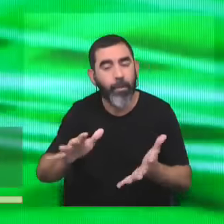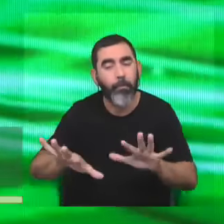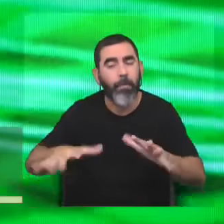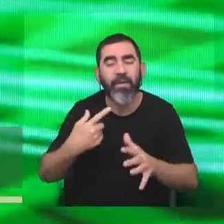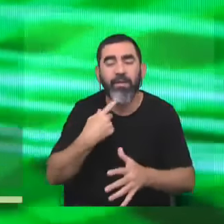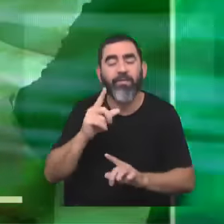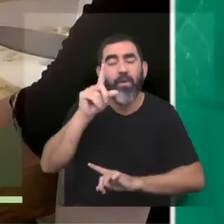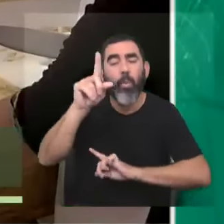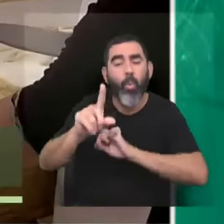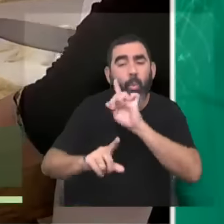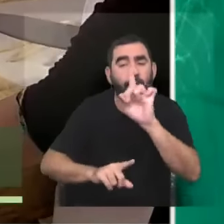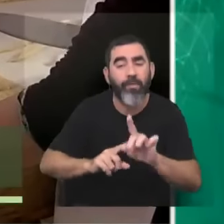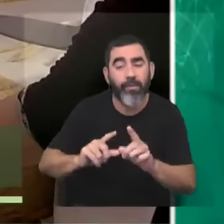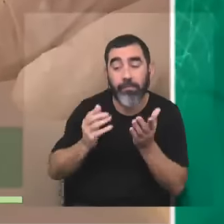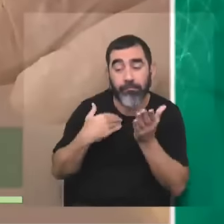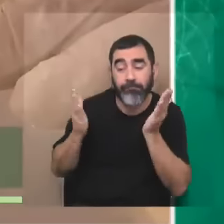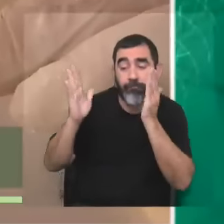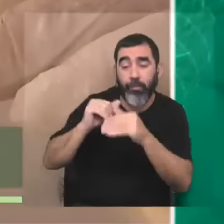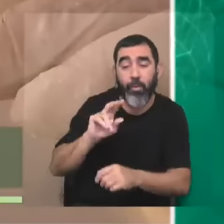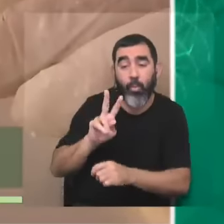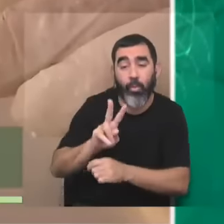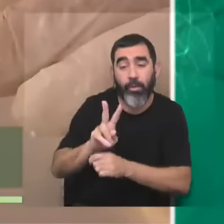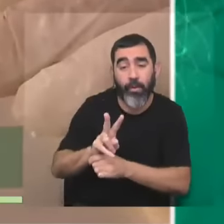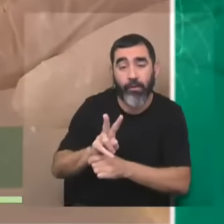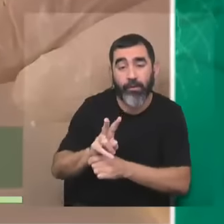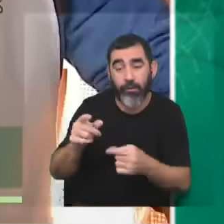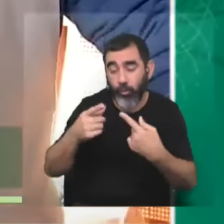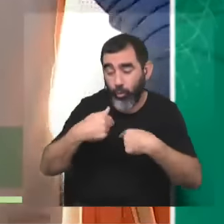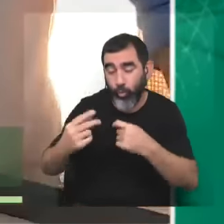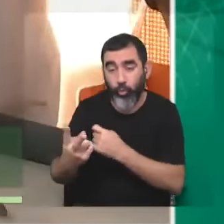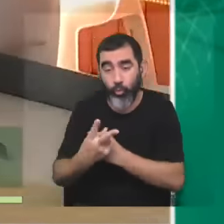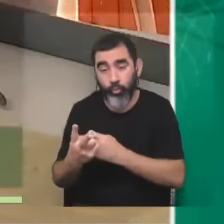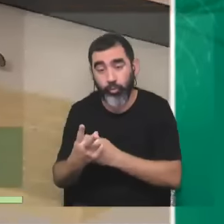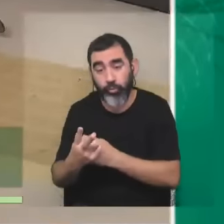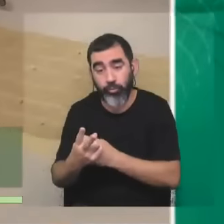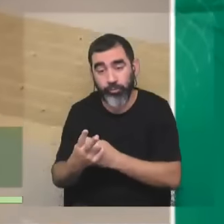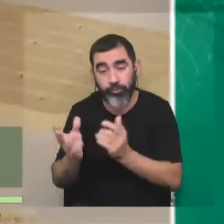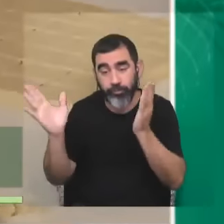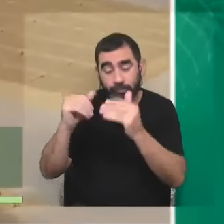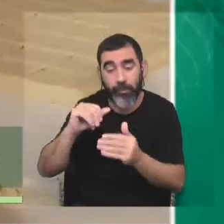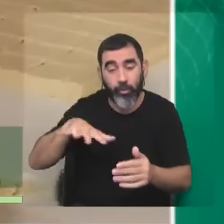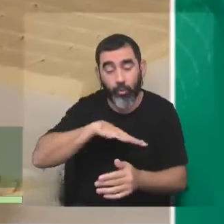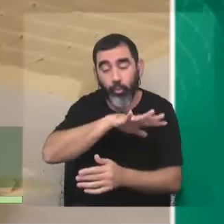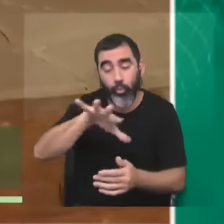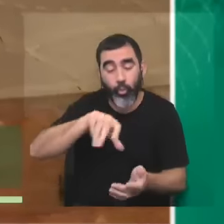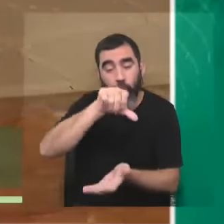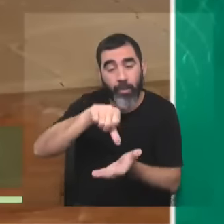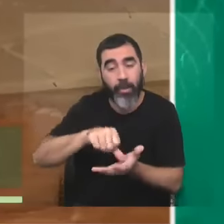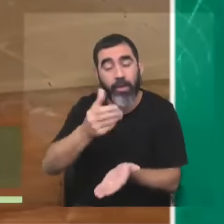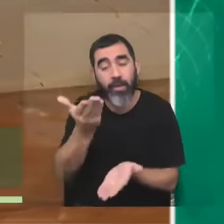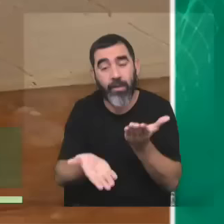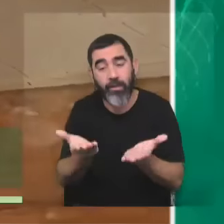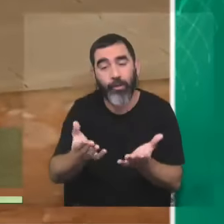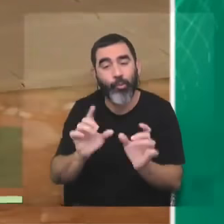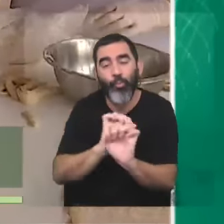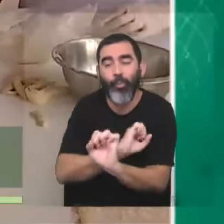sirven las universidades si no podemos cuidar y cuidarnos si no podemos construir una una ciudadanía más justa no puede ser que la universidad